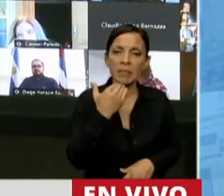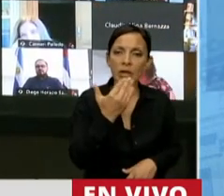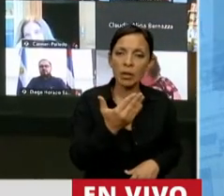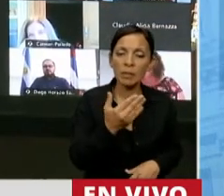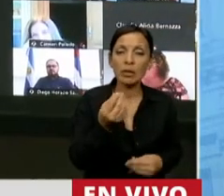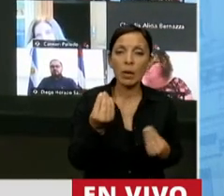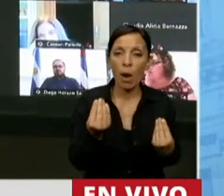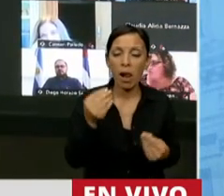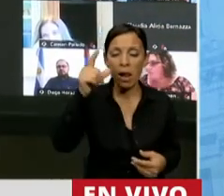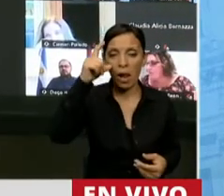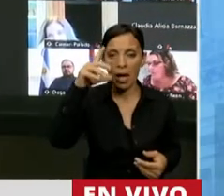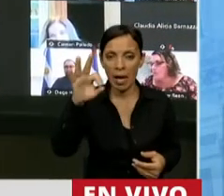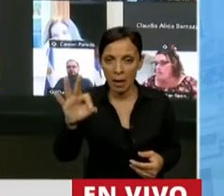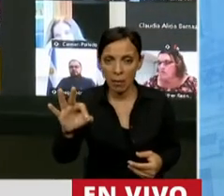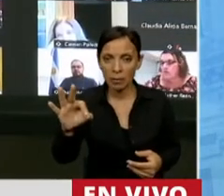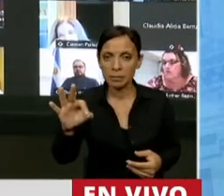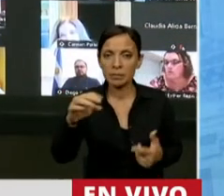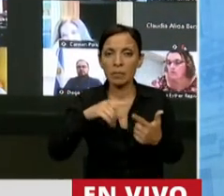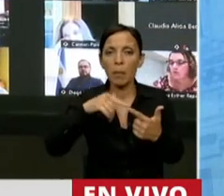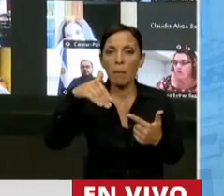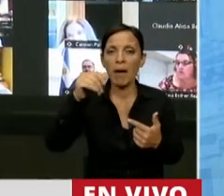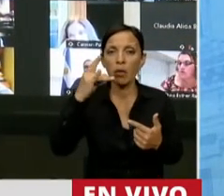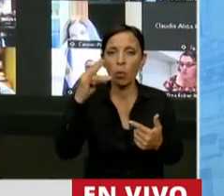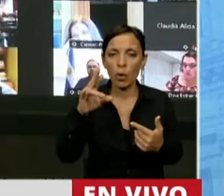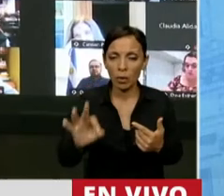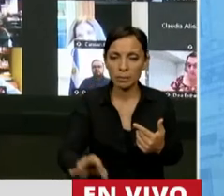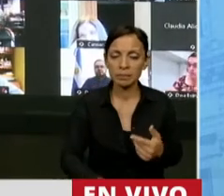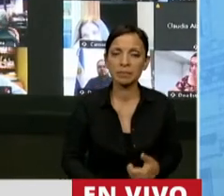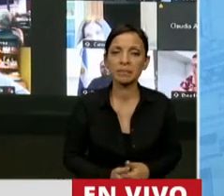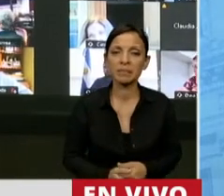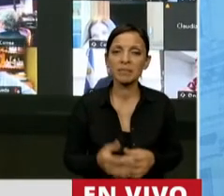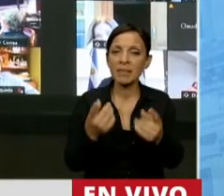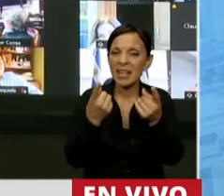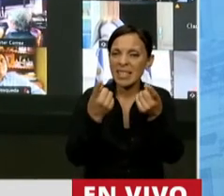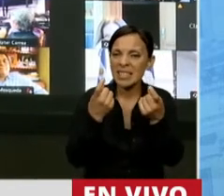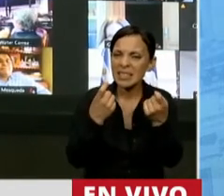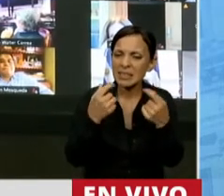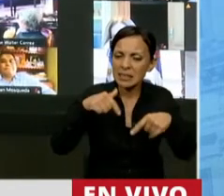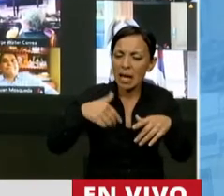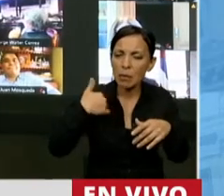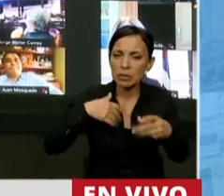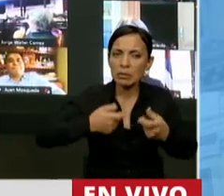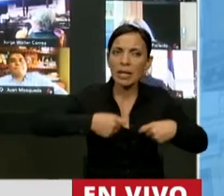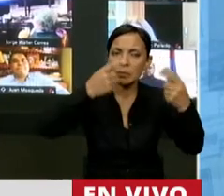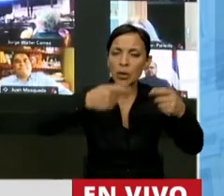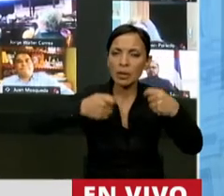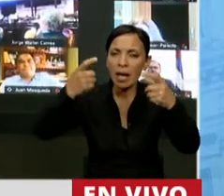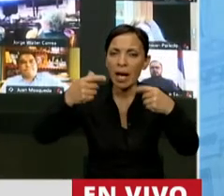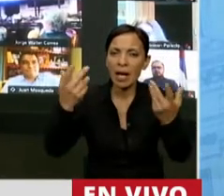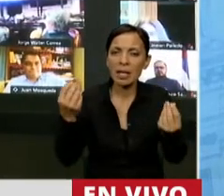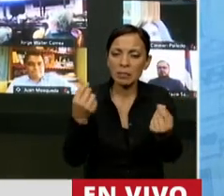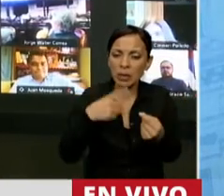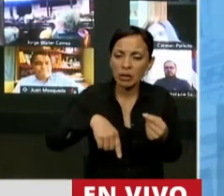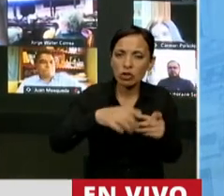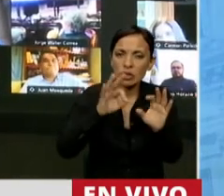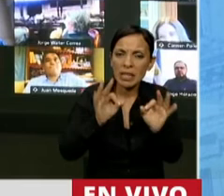Evo Morales y le importa Maduro. Necesitamos exportar en la Argentina, vender lo que somos buenos